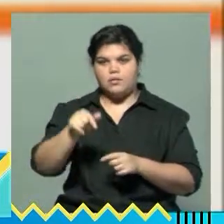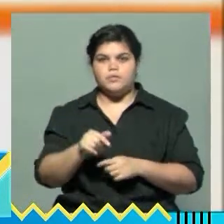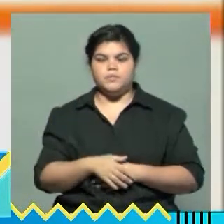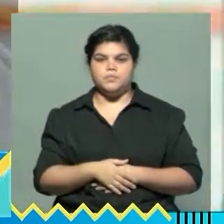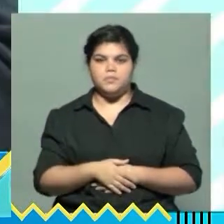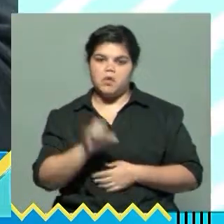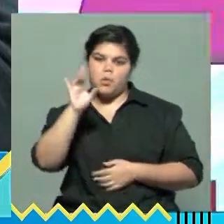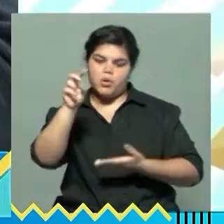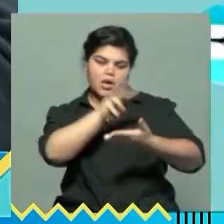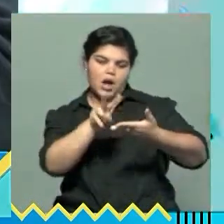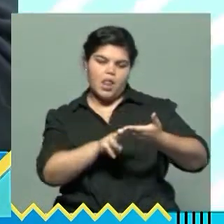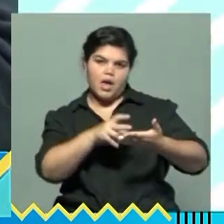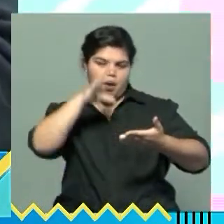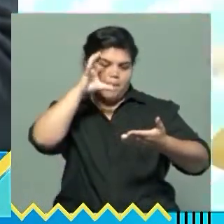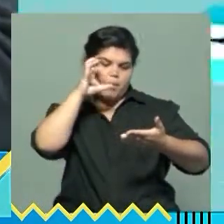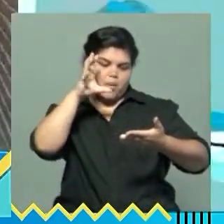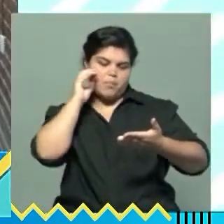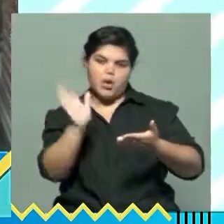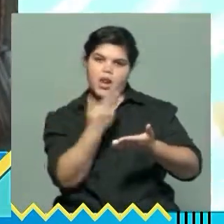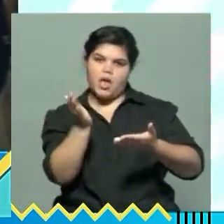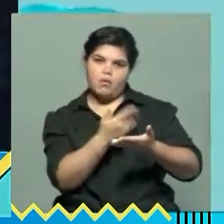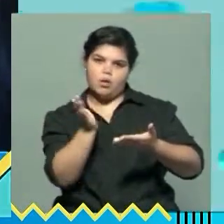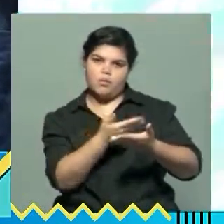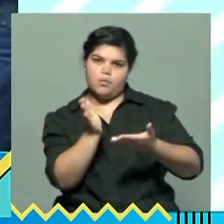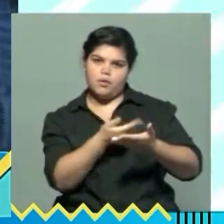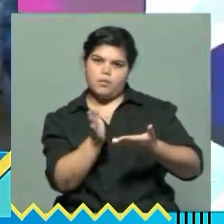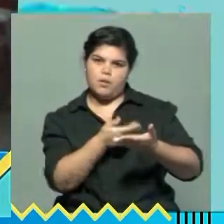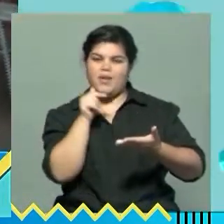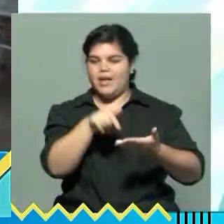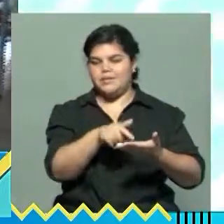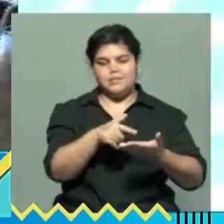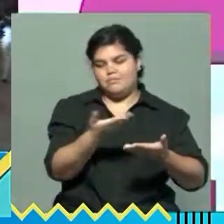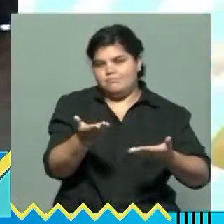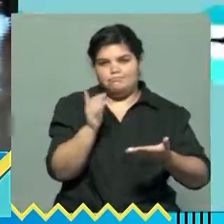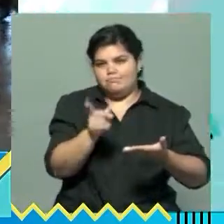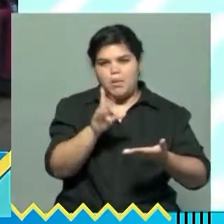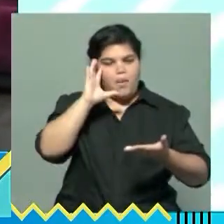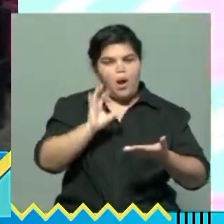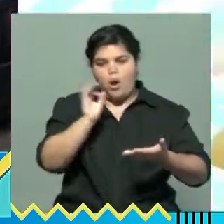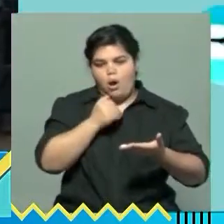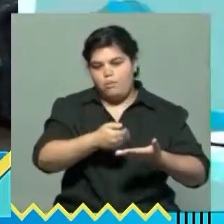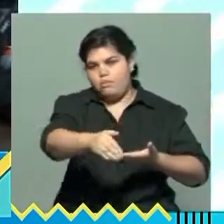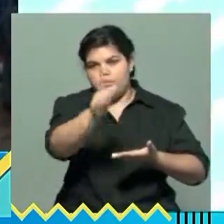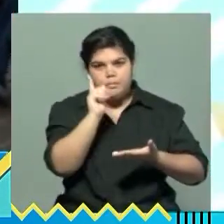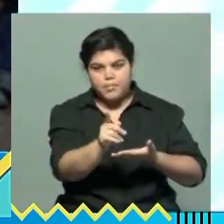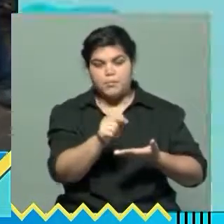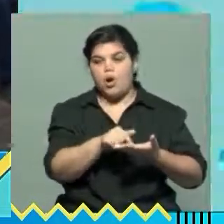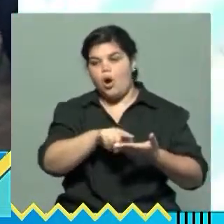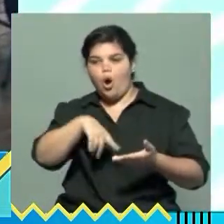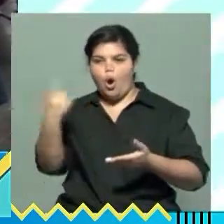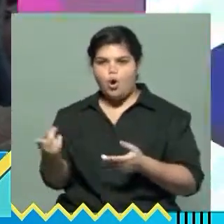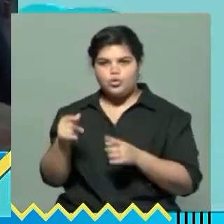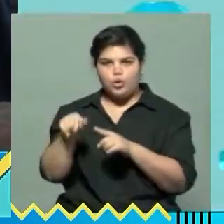simplemente leyendo y memorizando las palabras en un libro, un enfoque que sigue lamentablemente siendo muy utilizado hoy por hoy. Y por otro